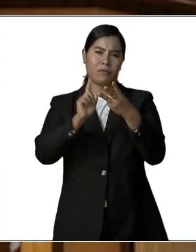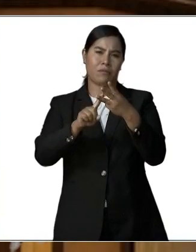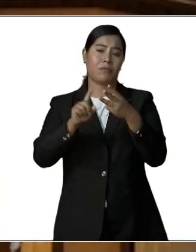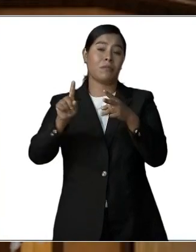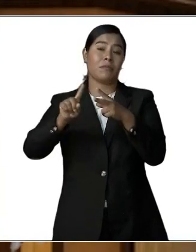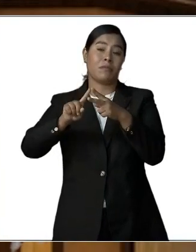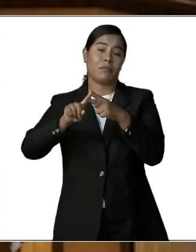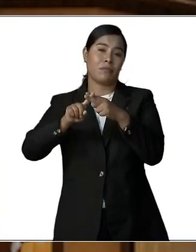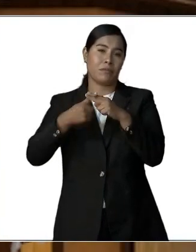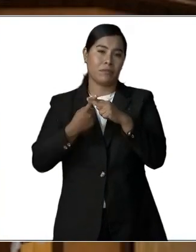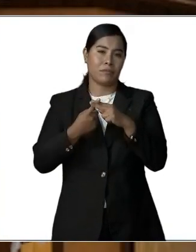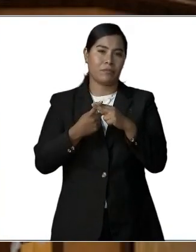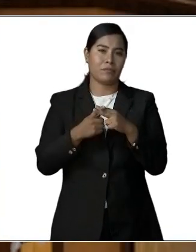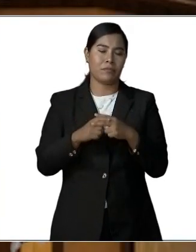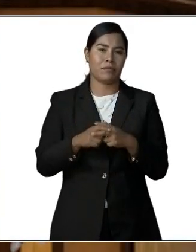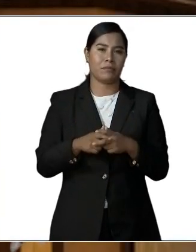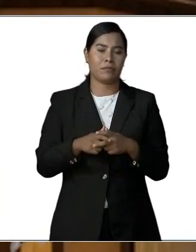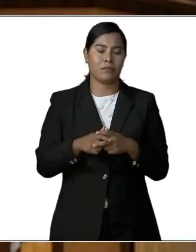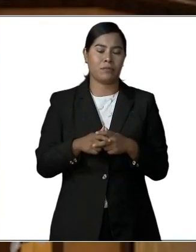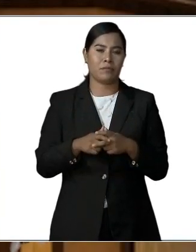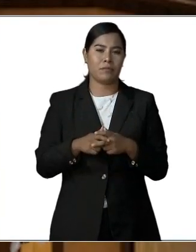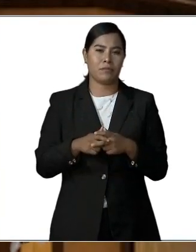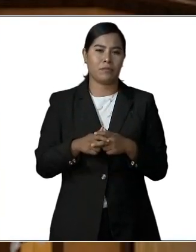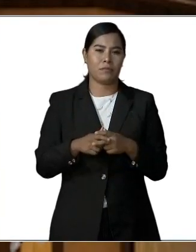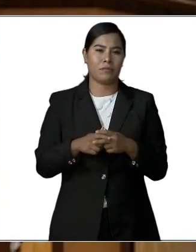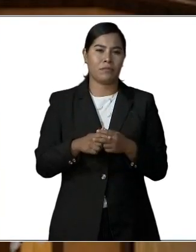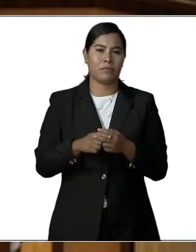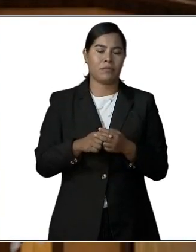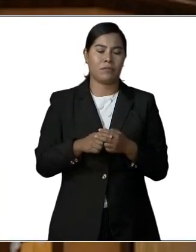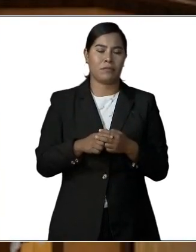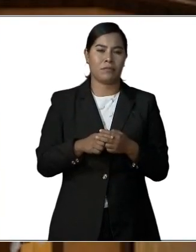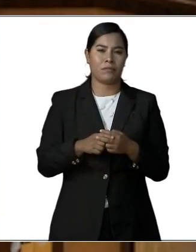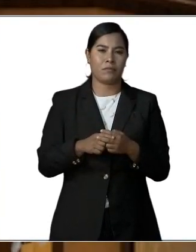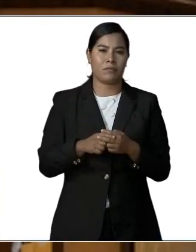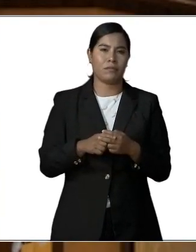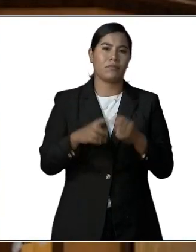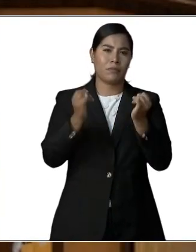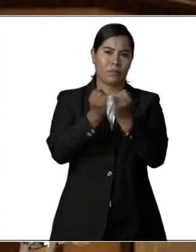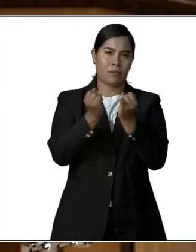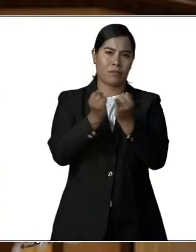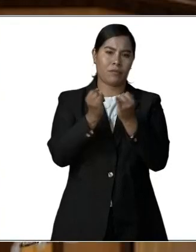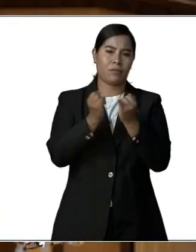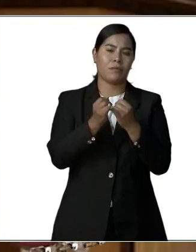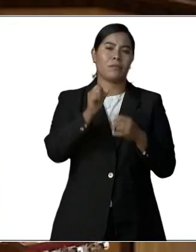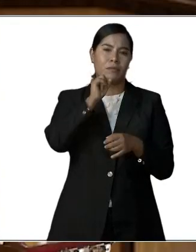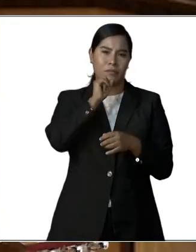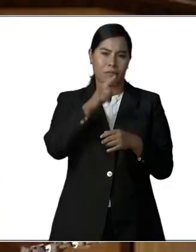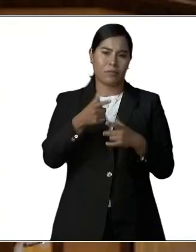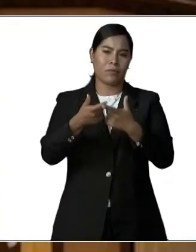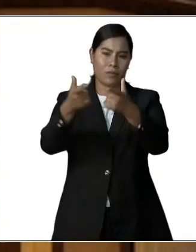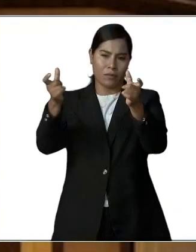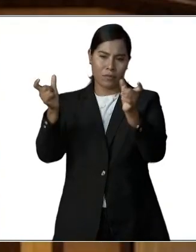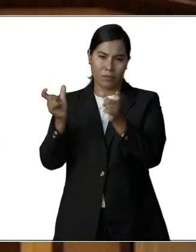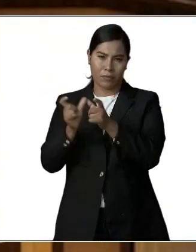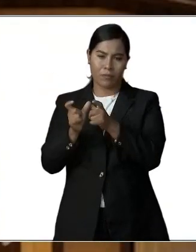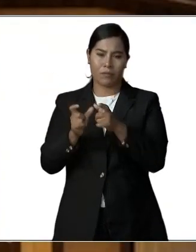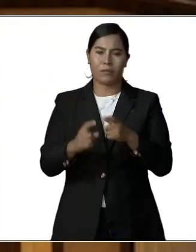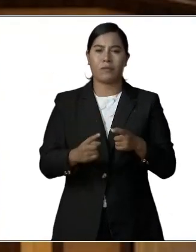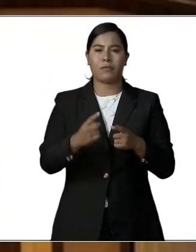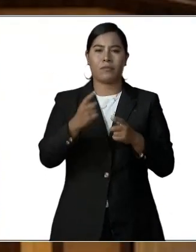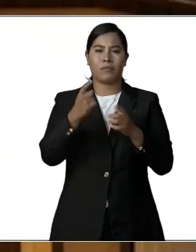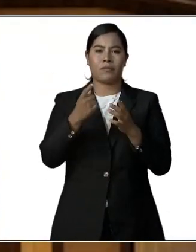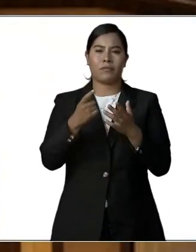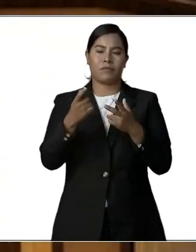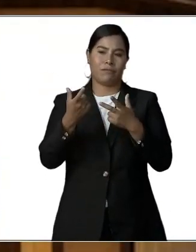principiantes. Y eso sí, una rondalla que haya ganado en una categoría ya no puede concursar en esa